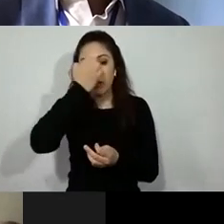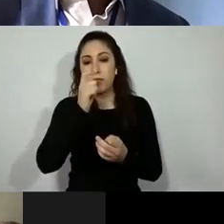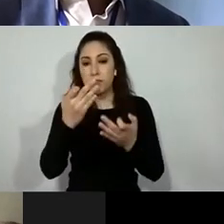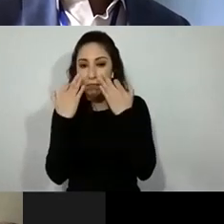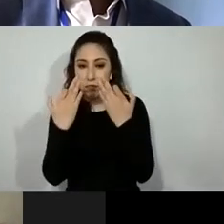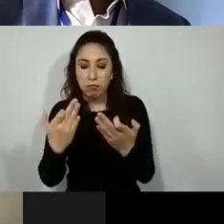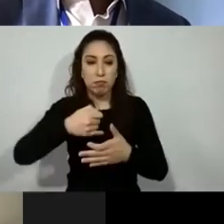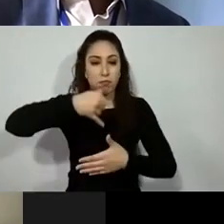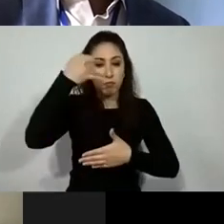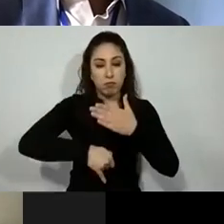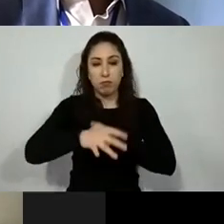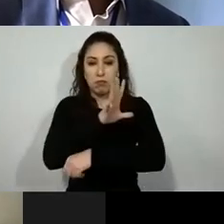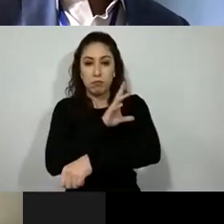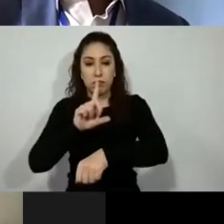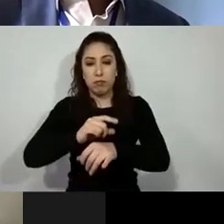y transparencia.